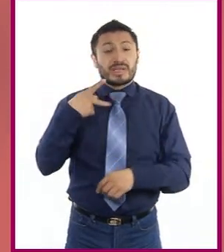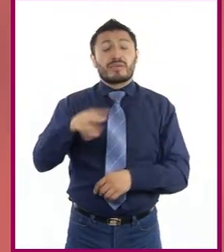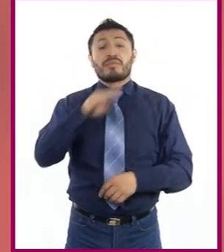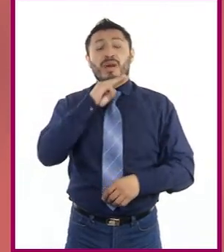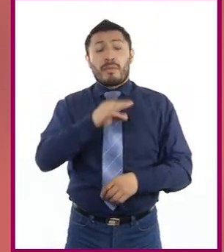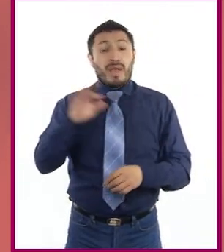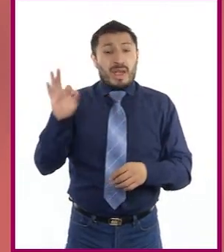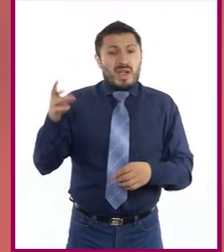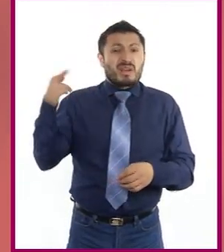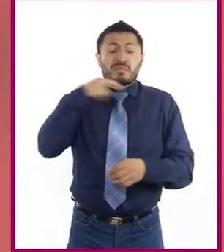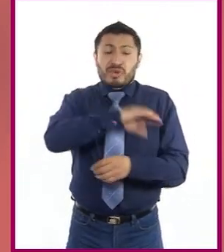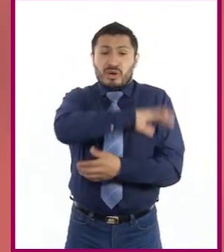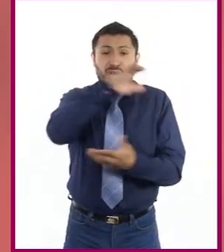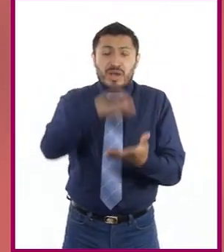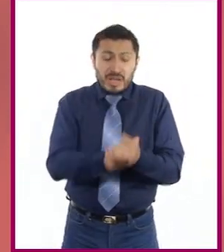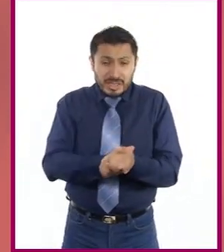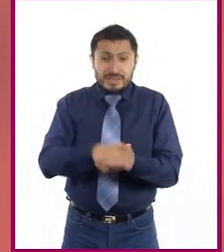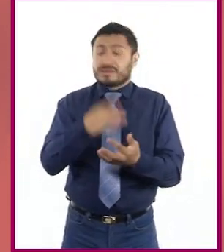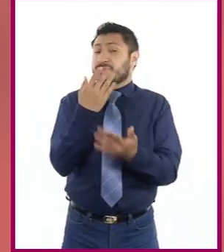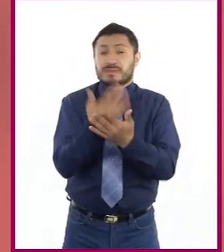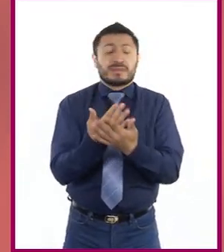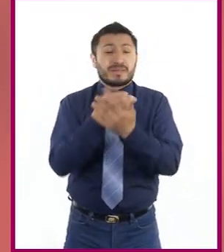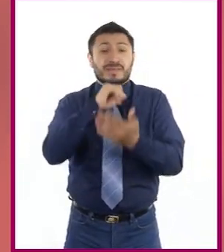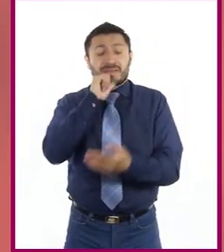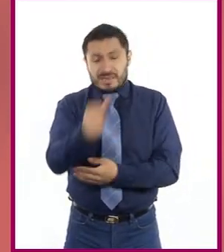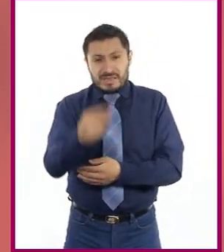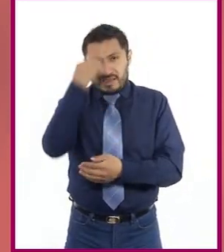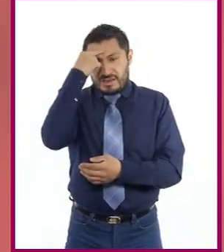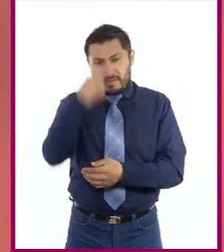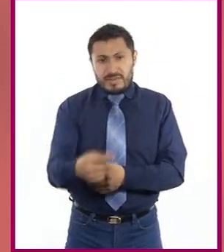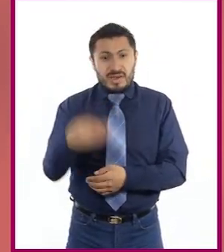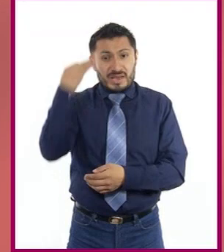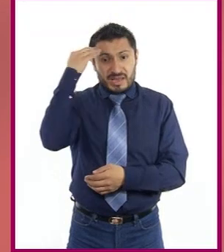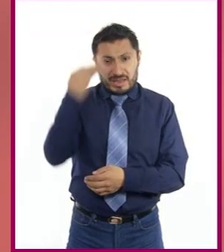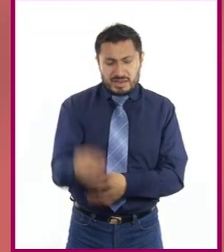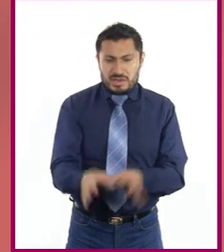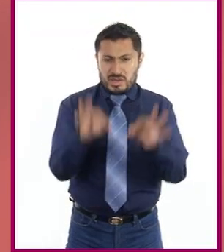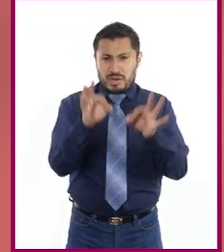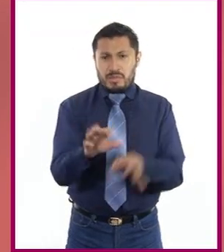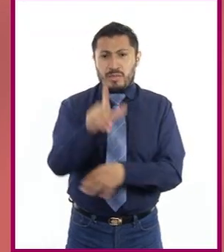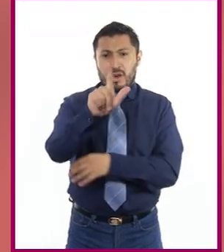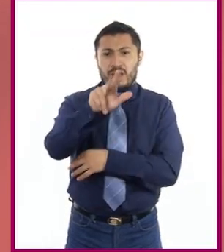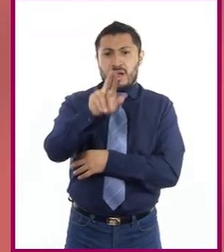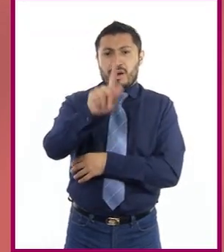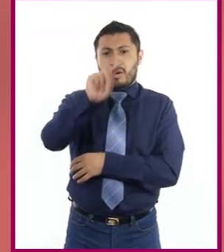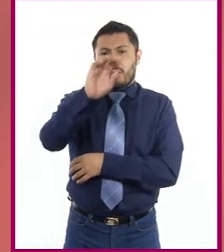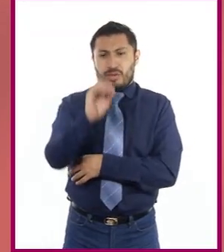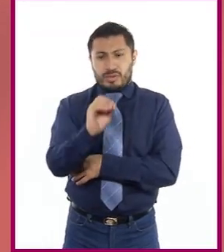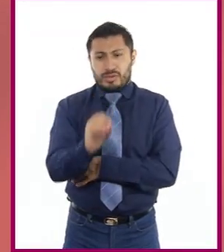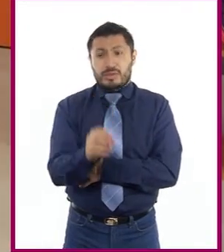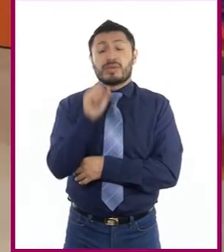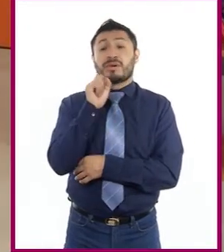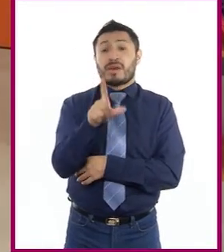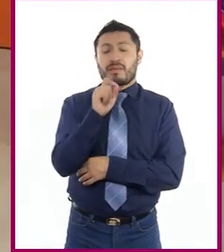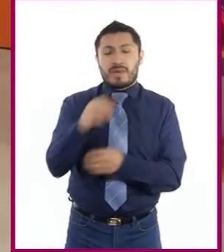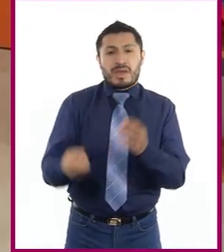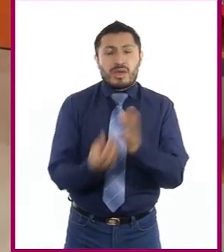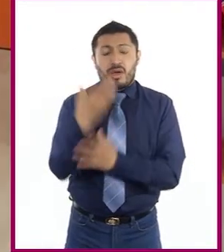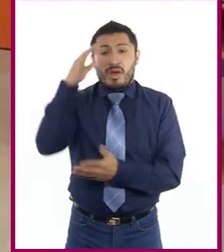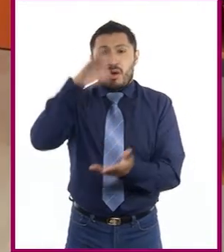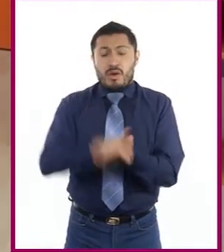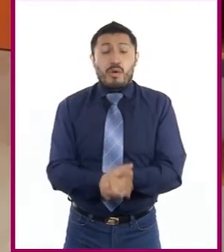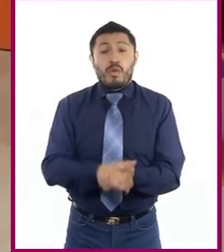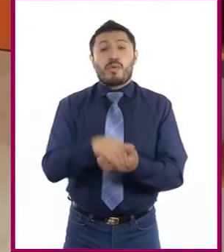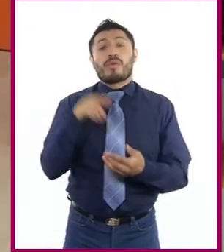casi de inmediato, sin esperar a que se cumpliera el periodo riguroso de luto. Además, el nuevo esposo de